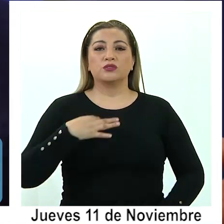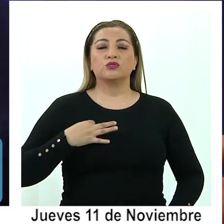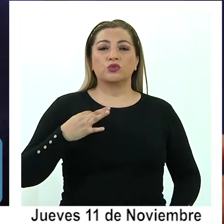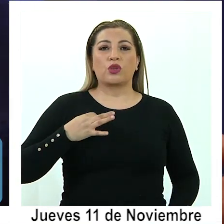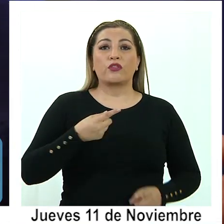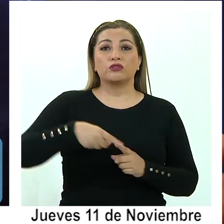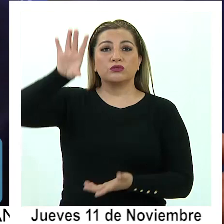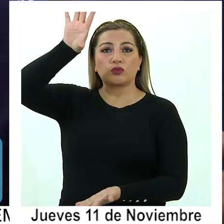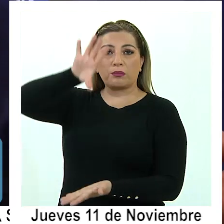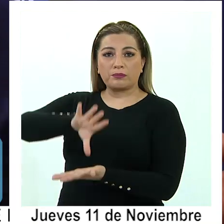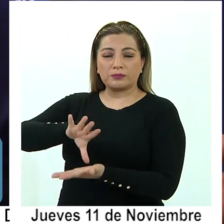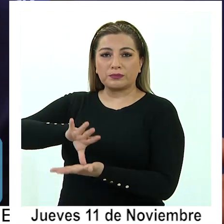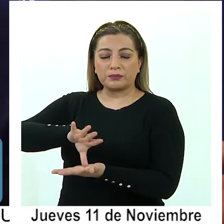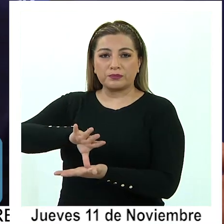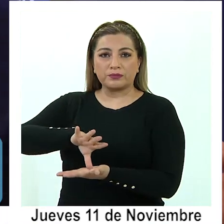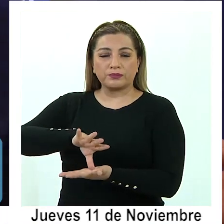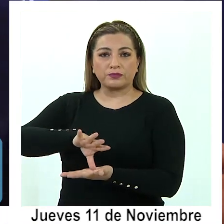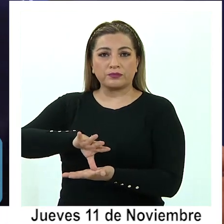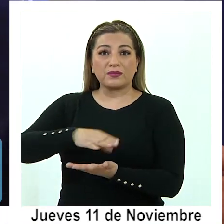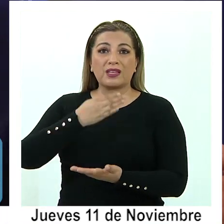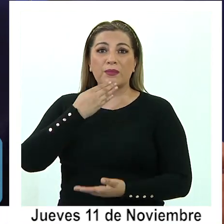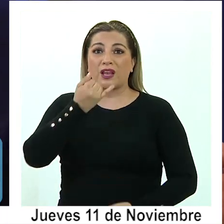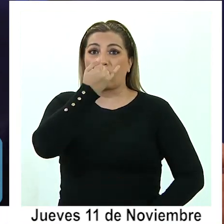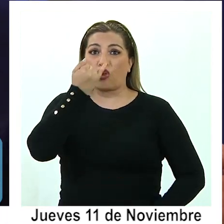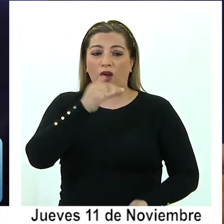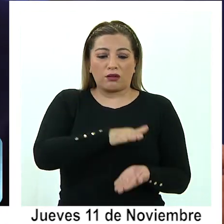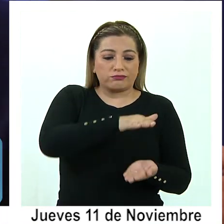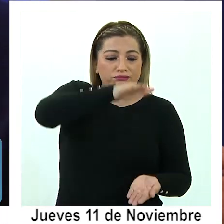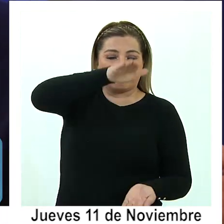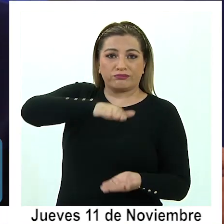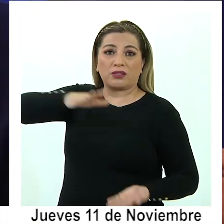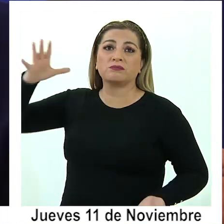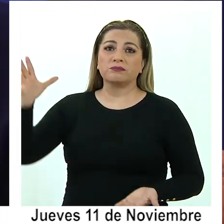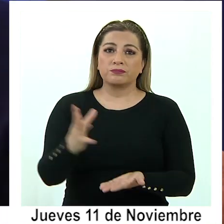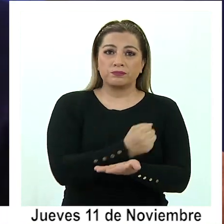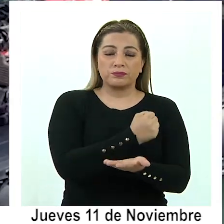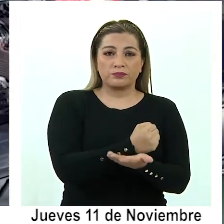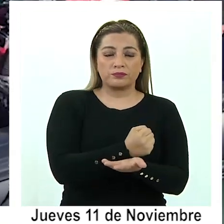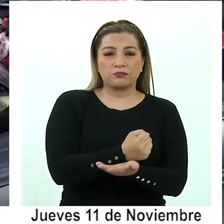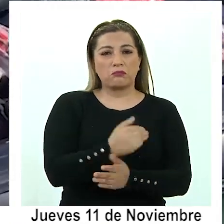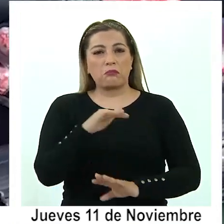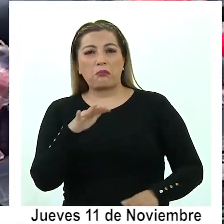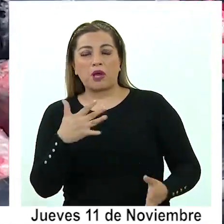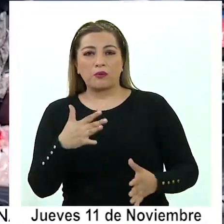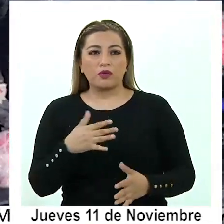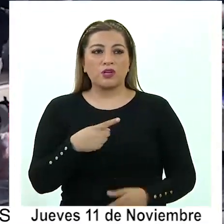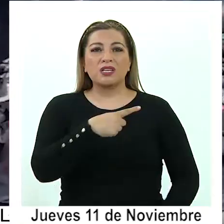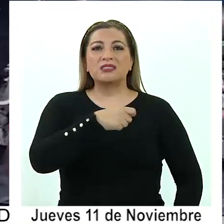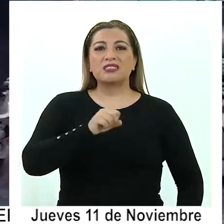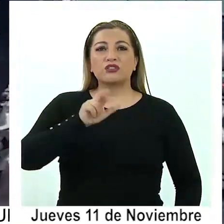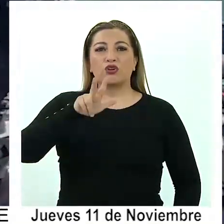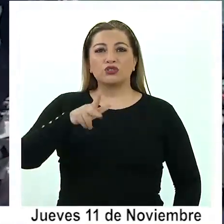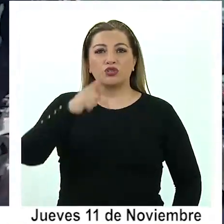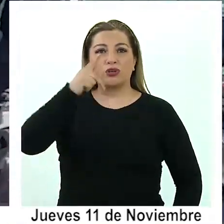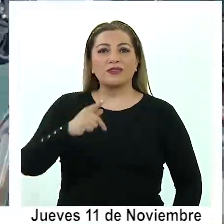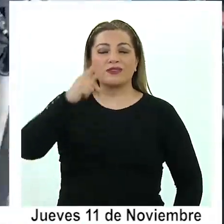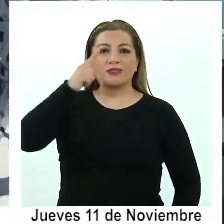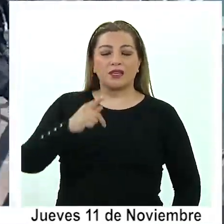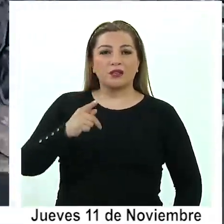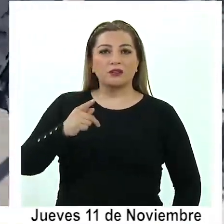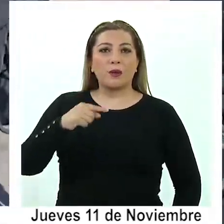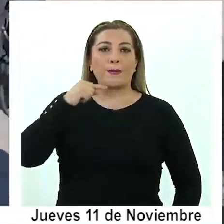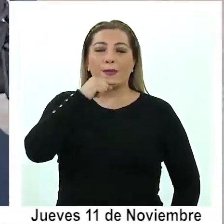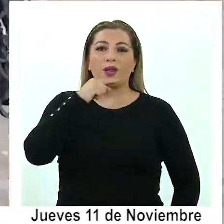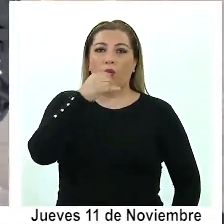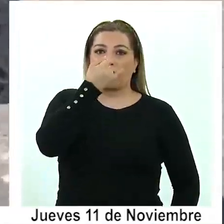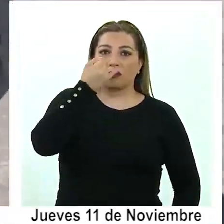3 ciudadanos extranjeros, la incautación de droga, aproximadamente 108 kilos de cannabis tipo